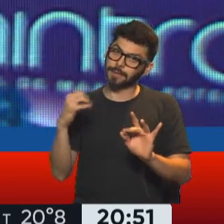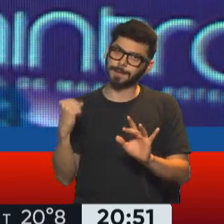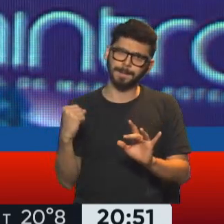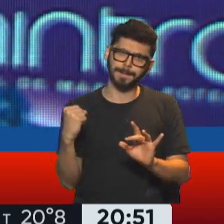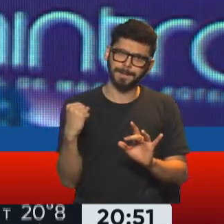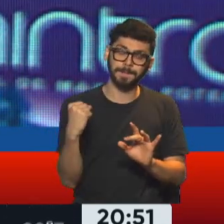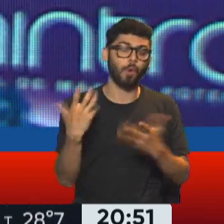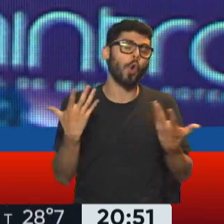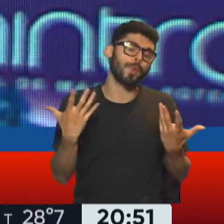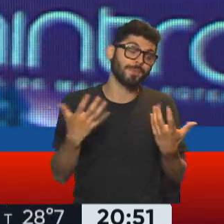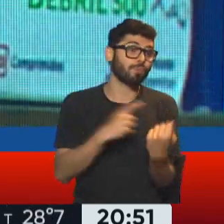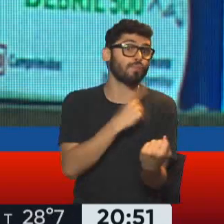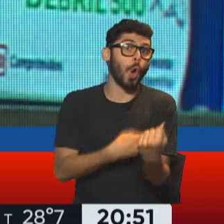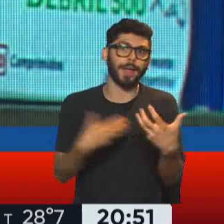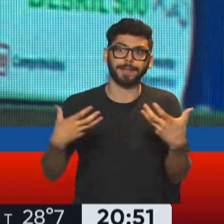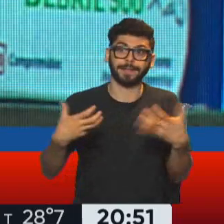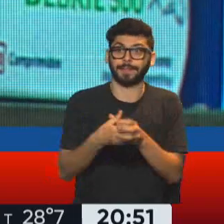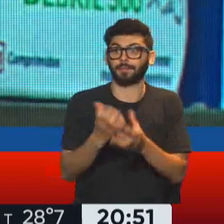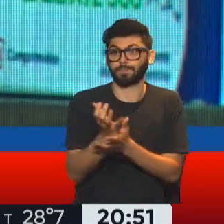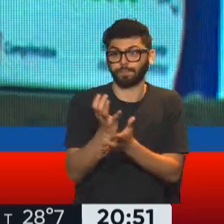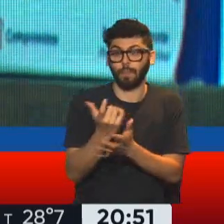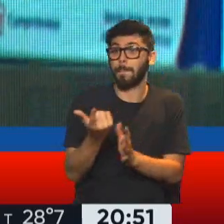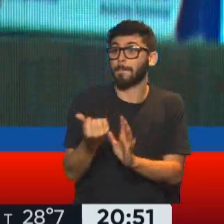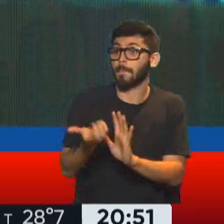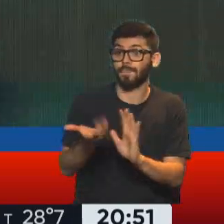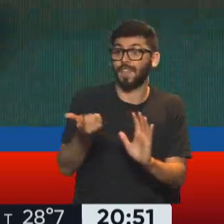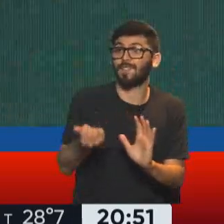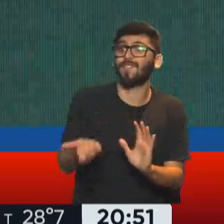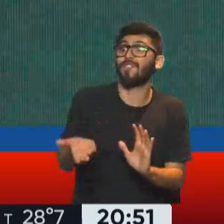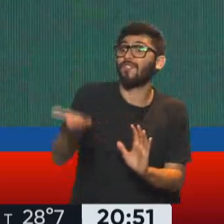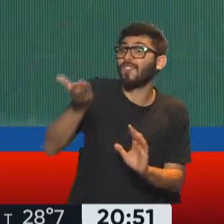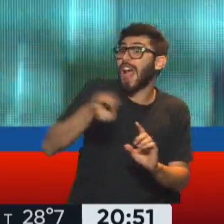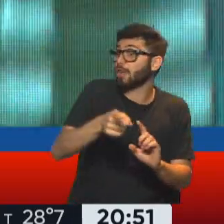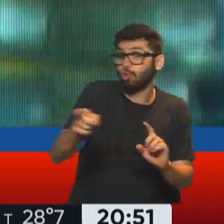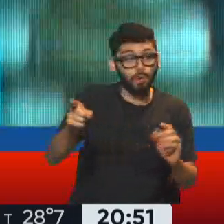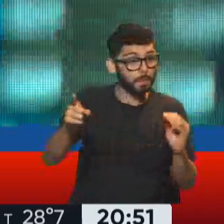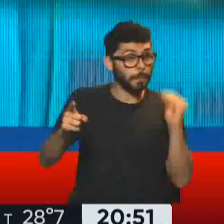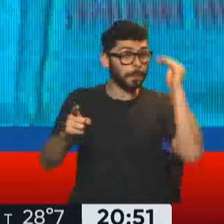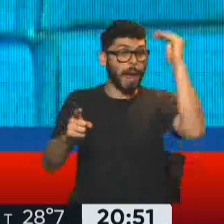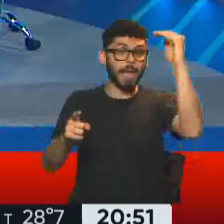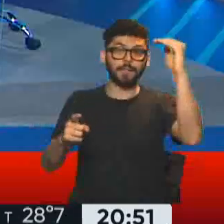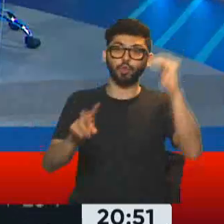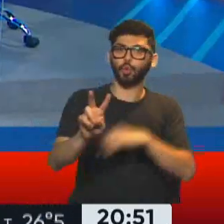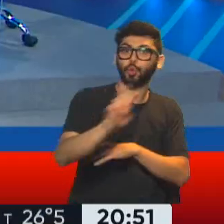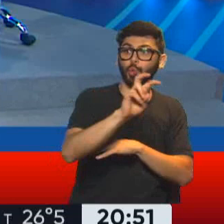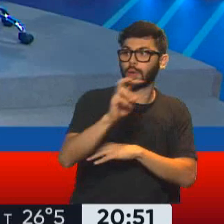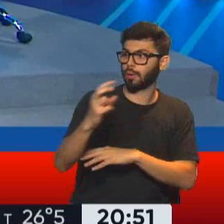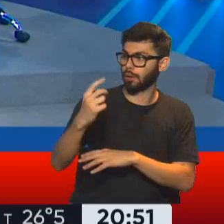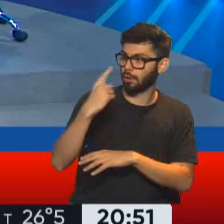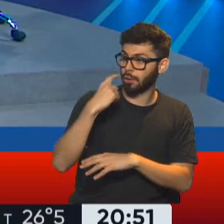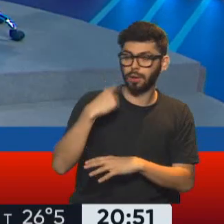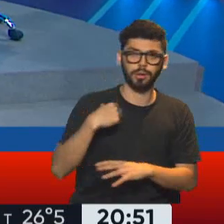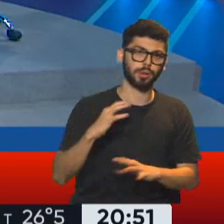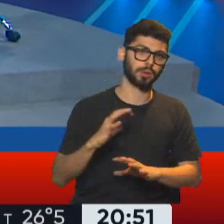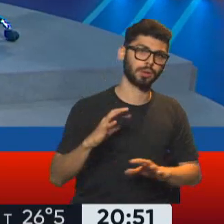sectores concentrados de poder que se están beneficiando con esta suba por encima de la inflación de los precios se defienden. Está pasando ahora con